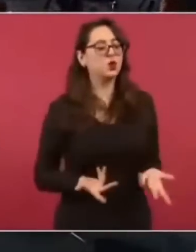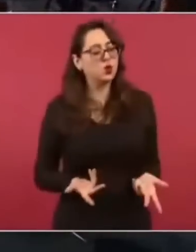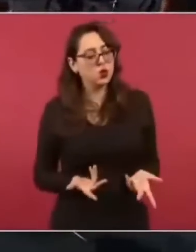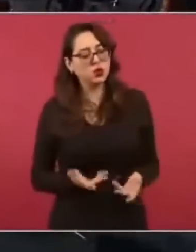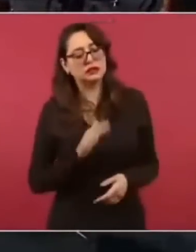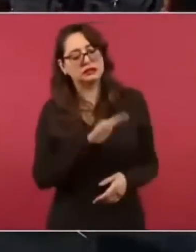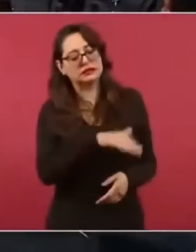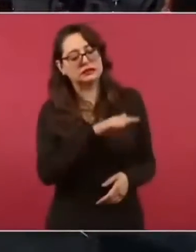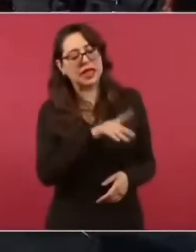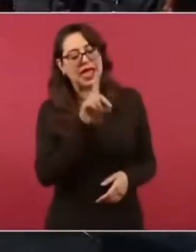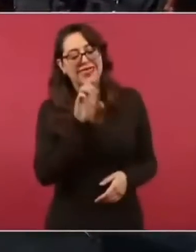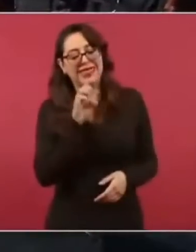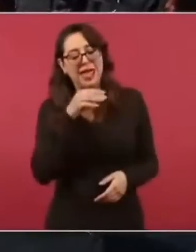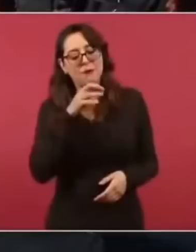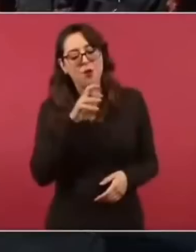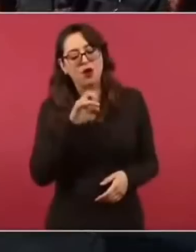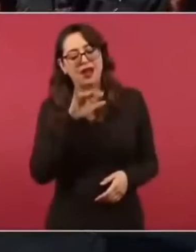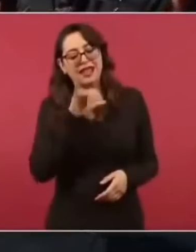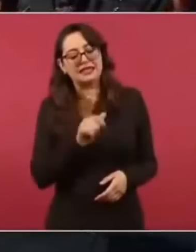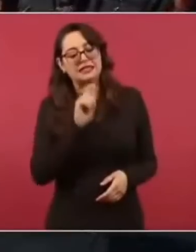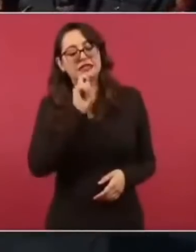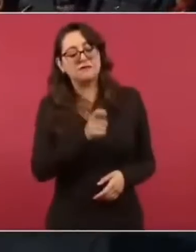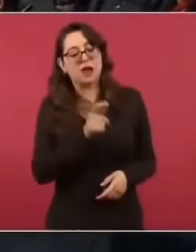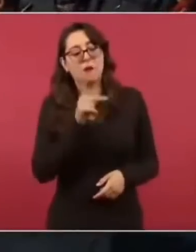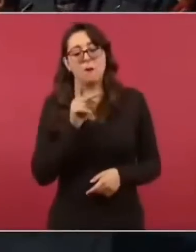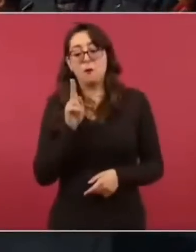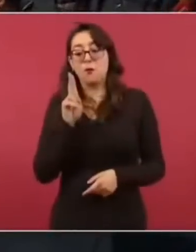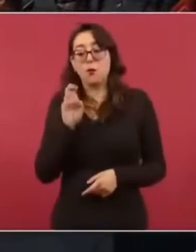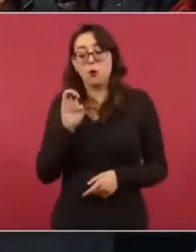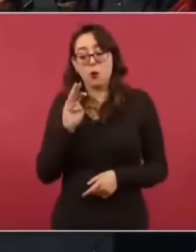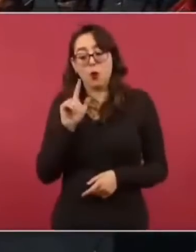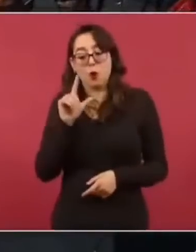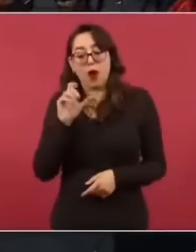es el gobierno del pueblo, para el pueblo, con el pueblo.